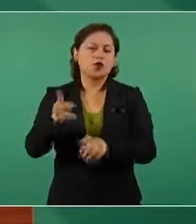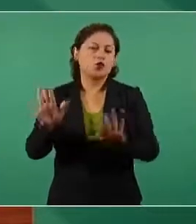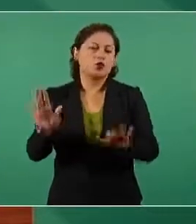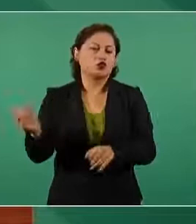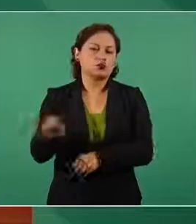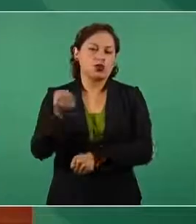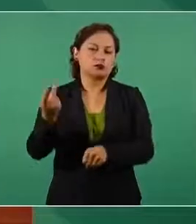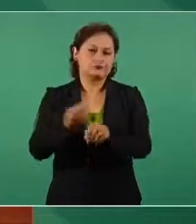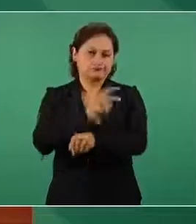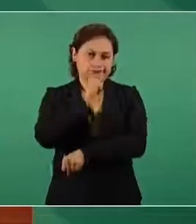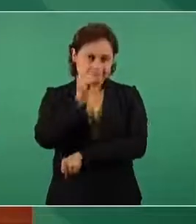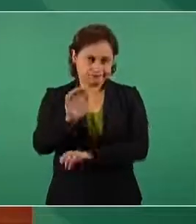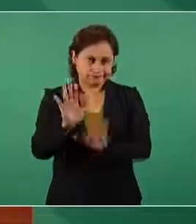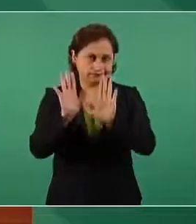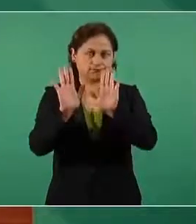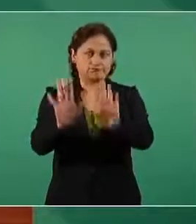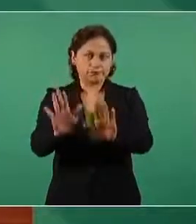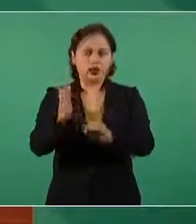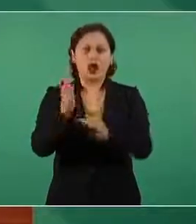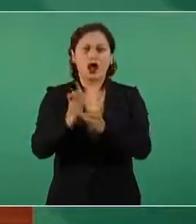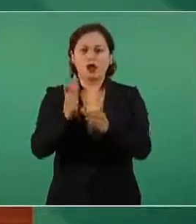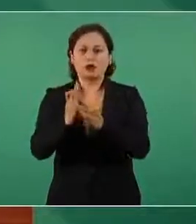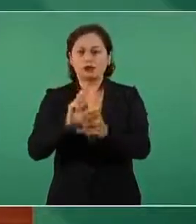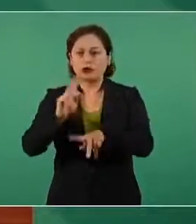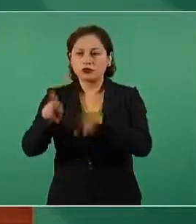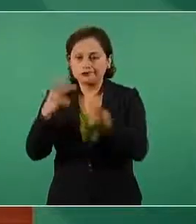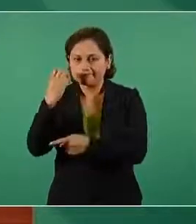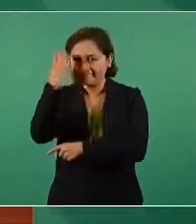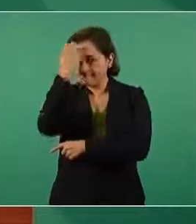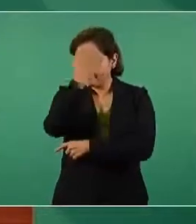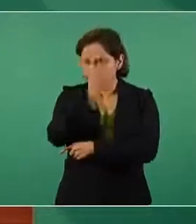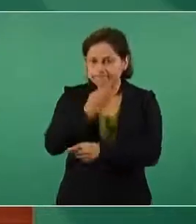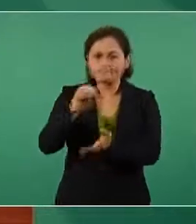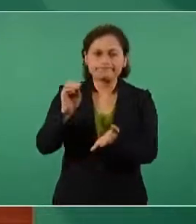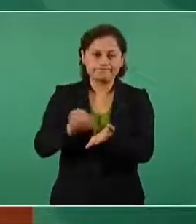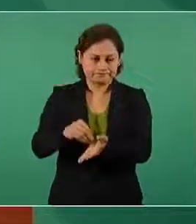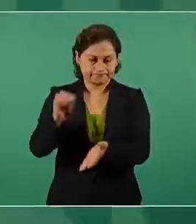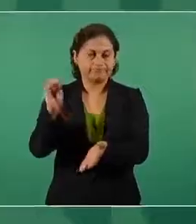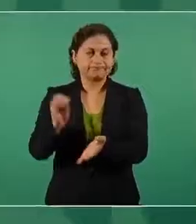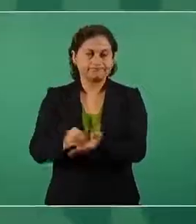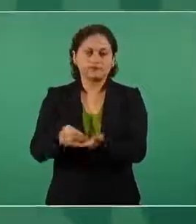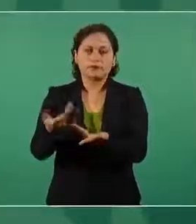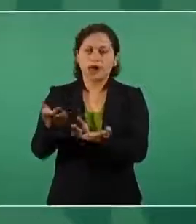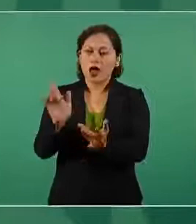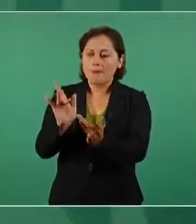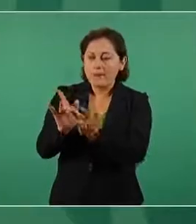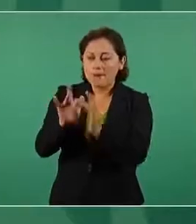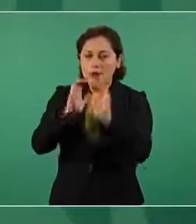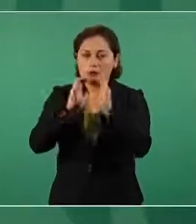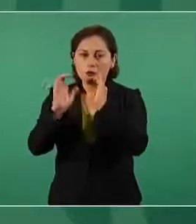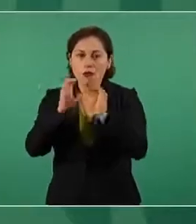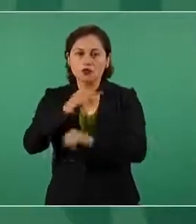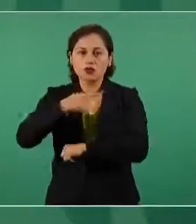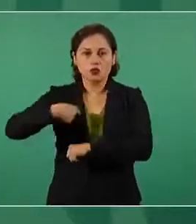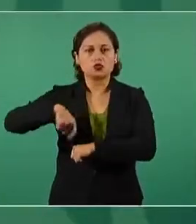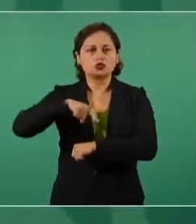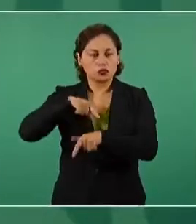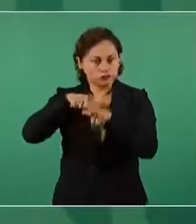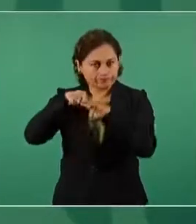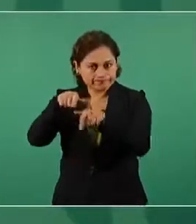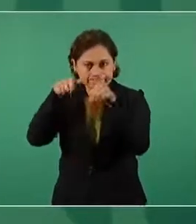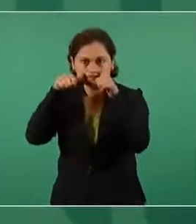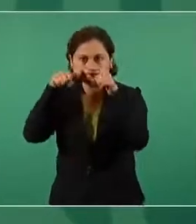hemos realizado. Estamos en el momento de evaluación, en comunicación permanente, estamos allá, no hemos salido